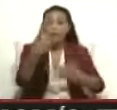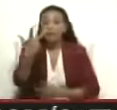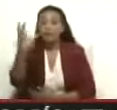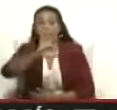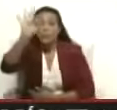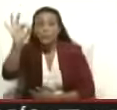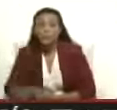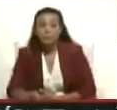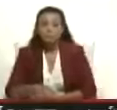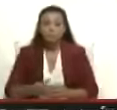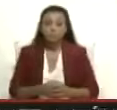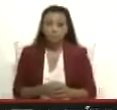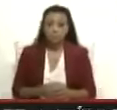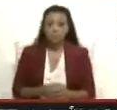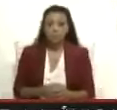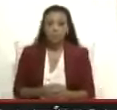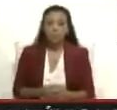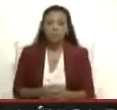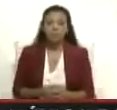95.93%.